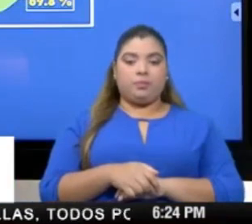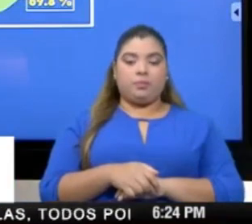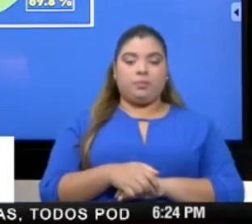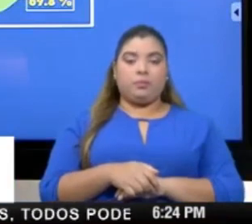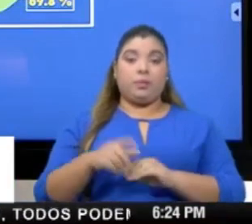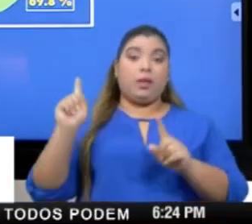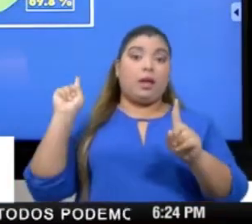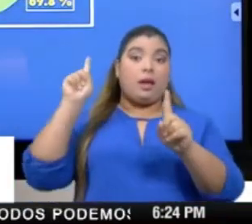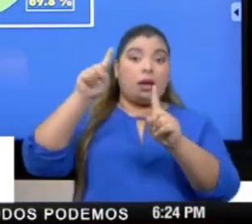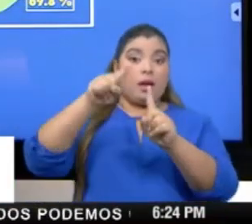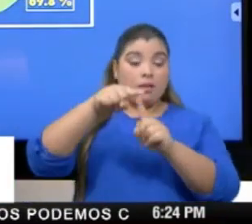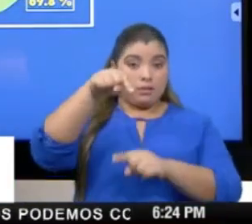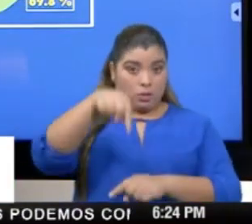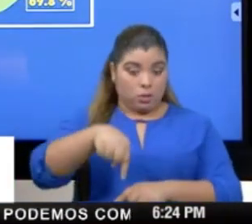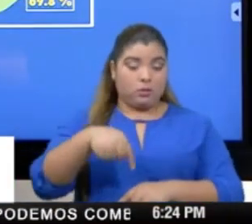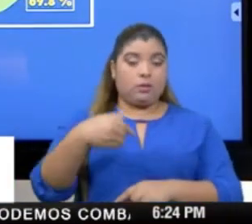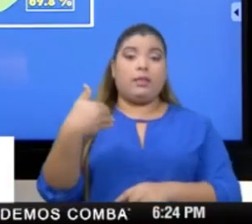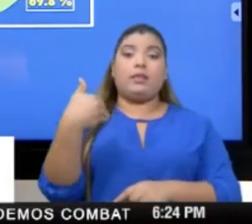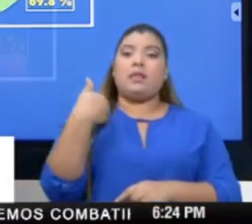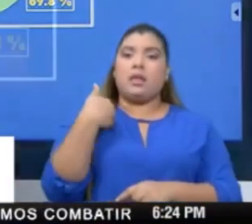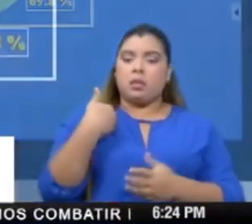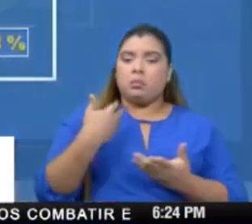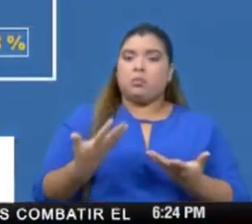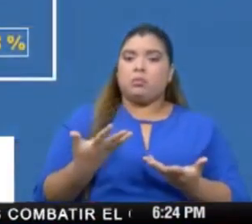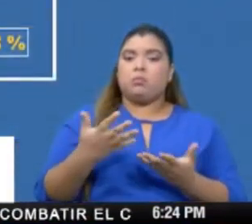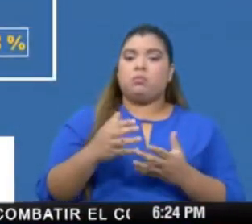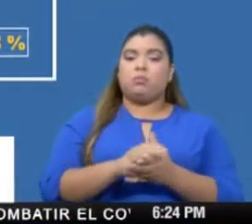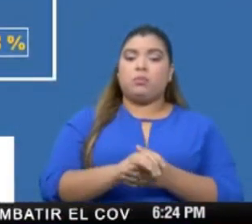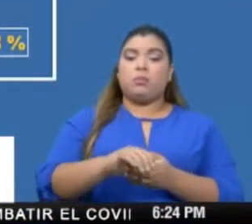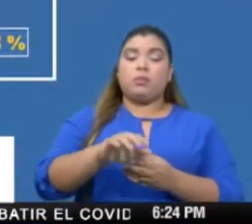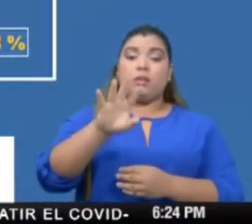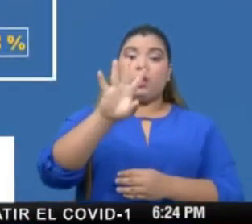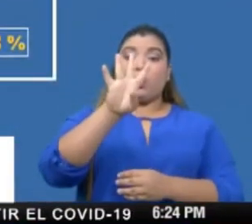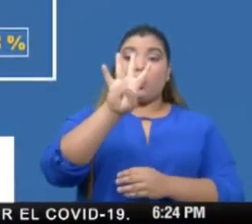Hasta la fecha mantenemos una tasa de